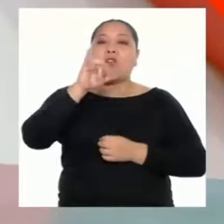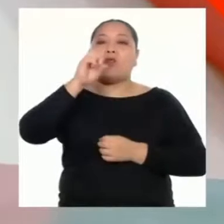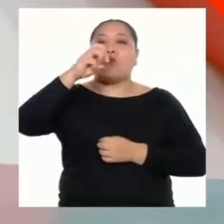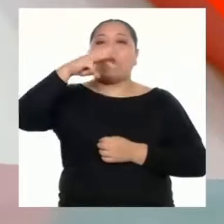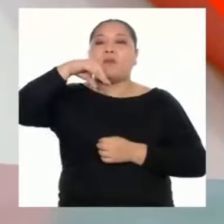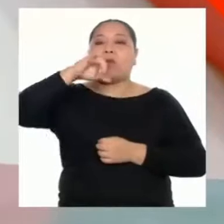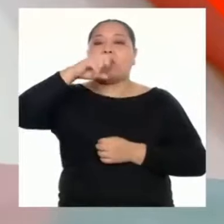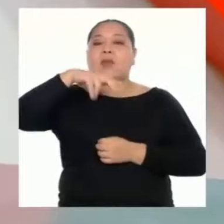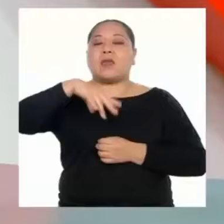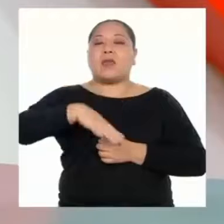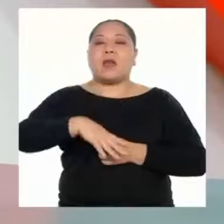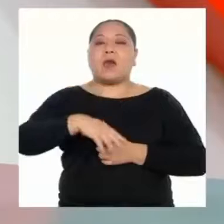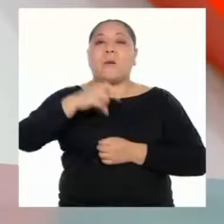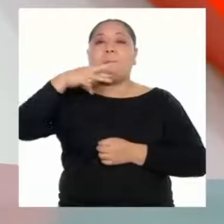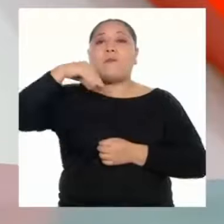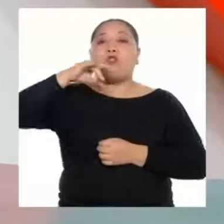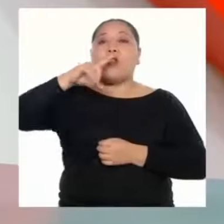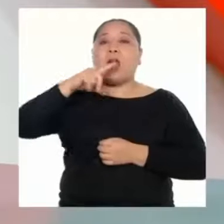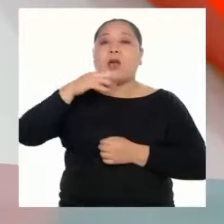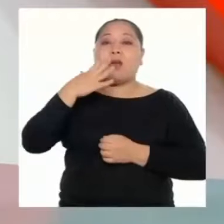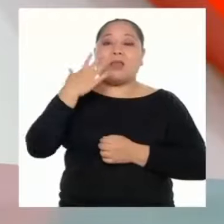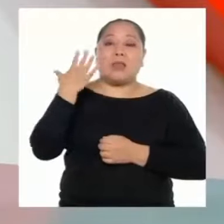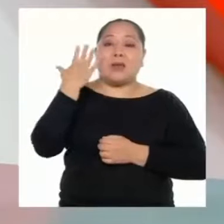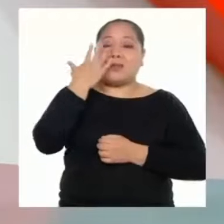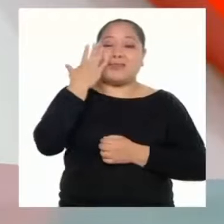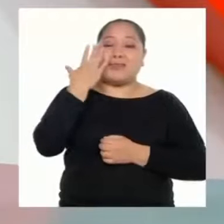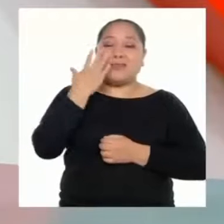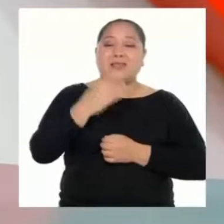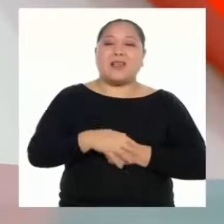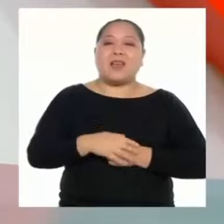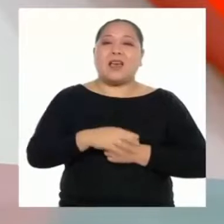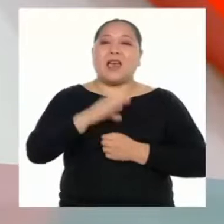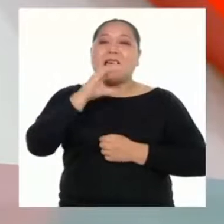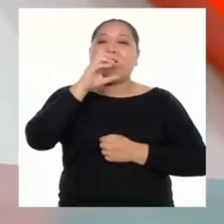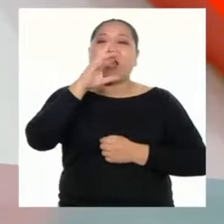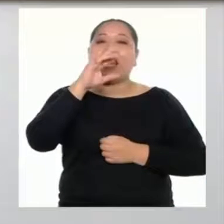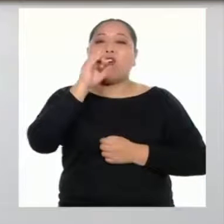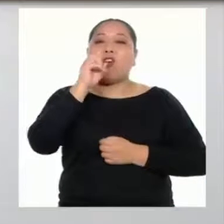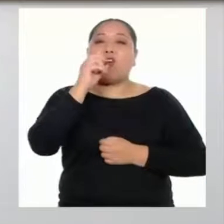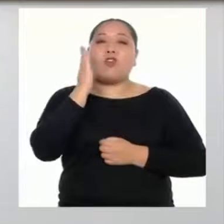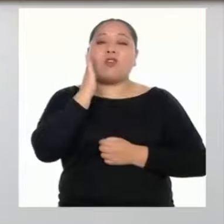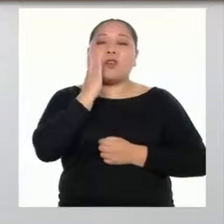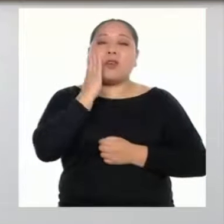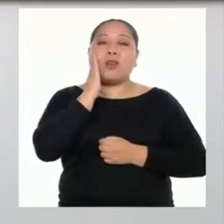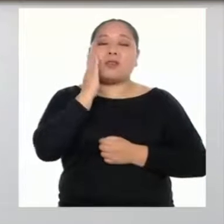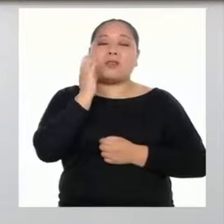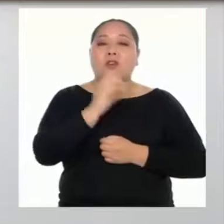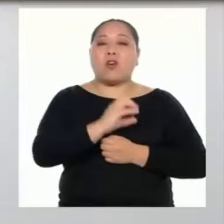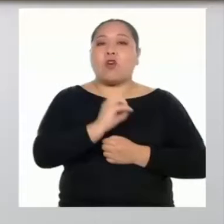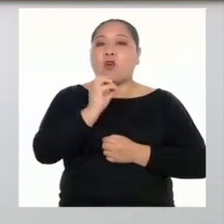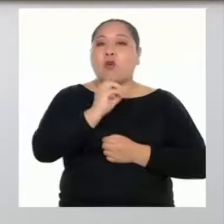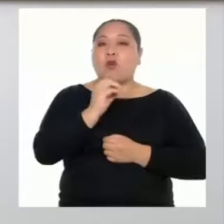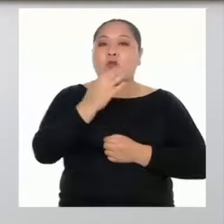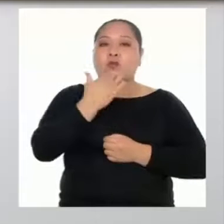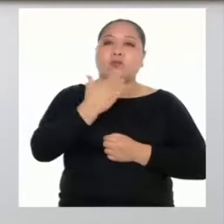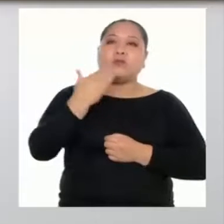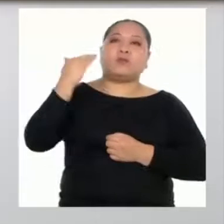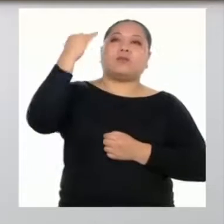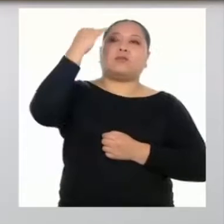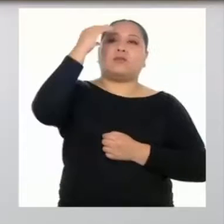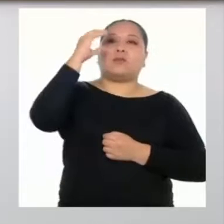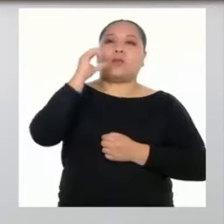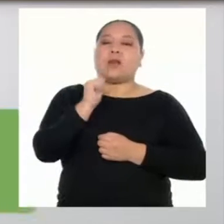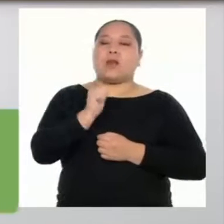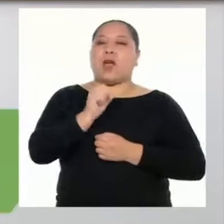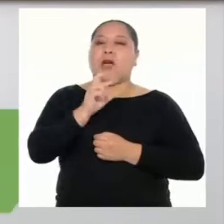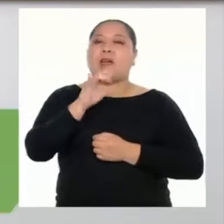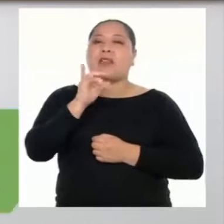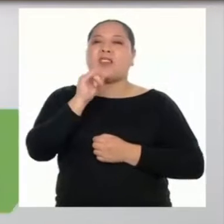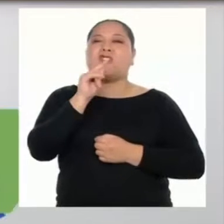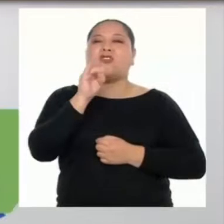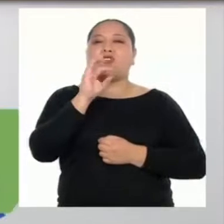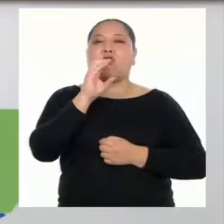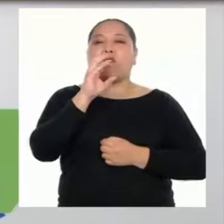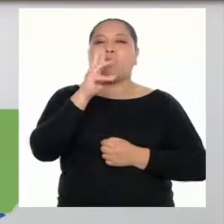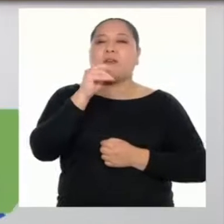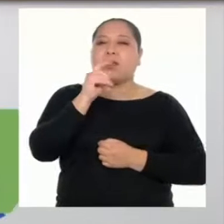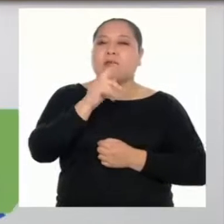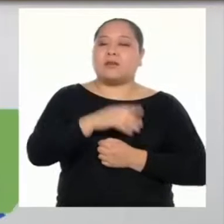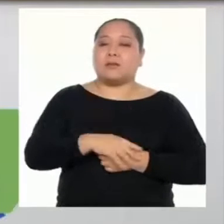iluminadas mulatas, criollas y de la aristocracia. También es importante recordar que